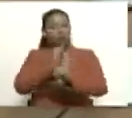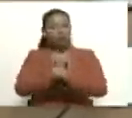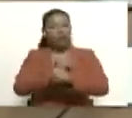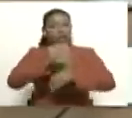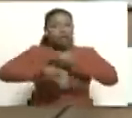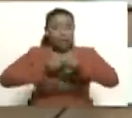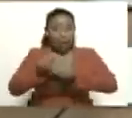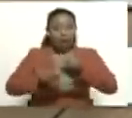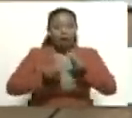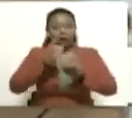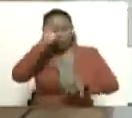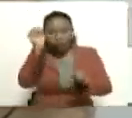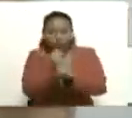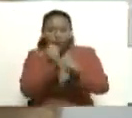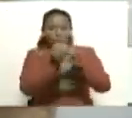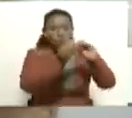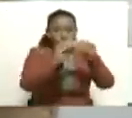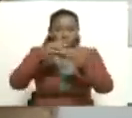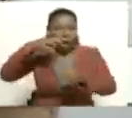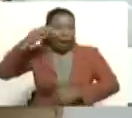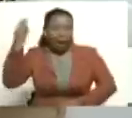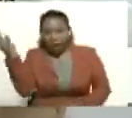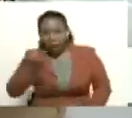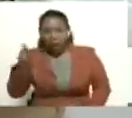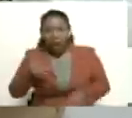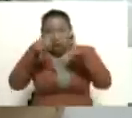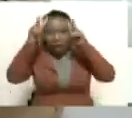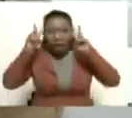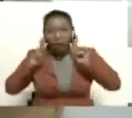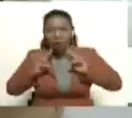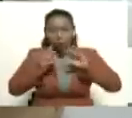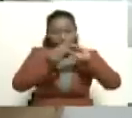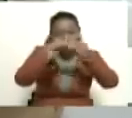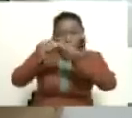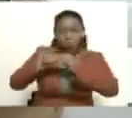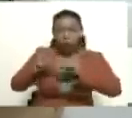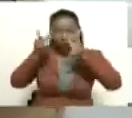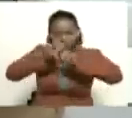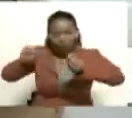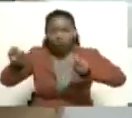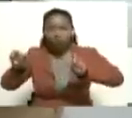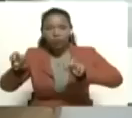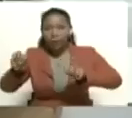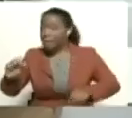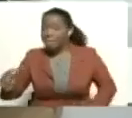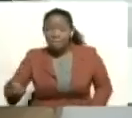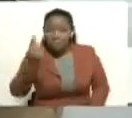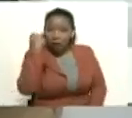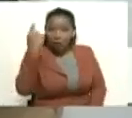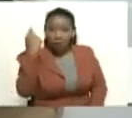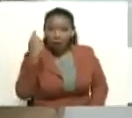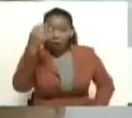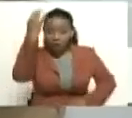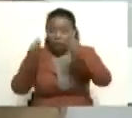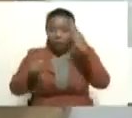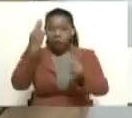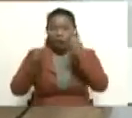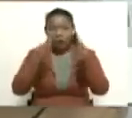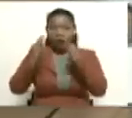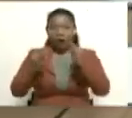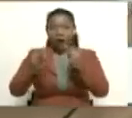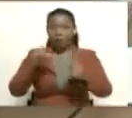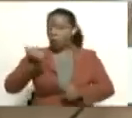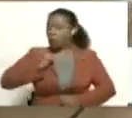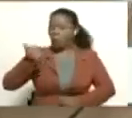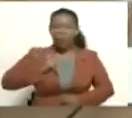y esos tribunales internacionales fueran de verdad, lo primero que tendría que hacer un fiscal de cualquier corte penal